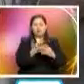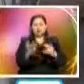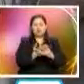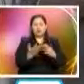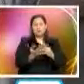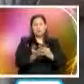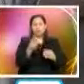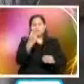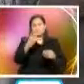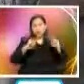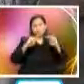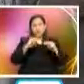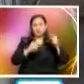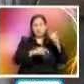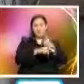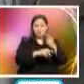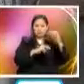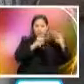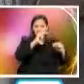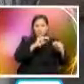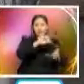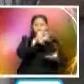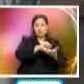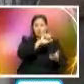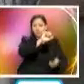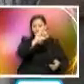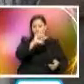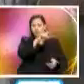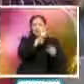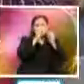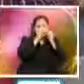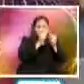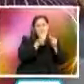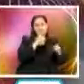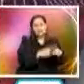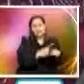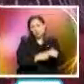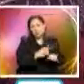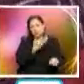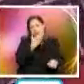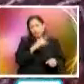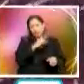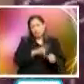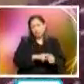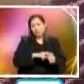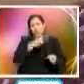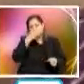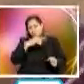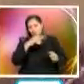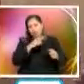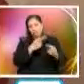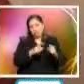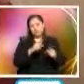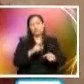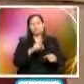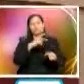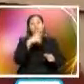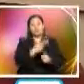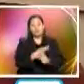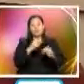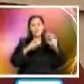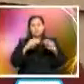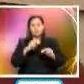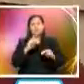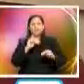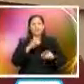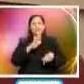3 niveles, ¿no? El primer nivel, que es el centro de salud, donde se atienden como enfermedades comunes, por decirlo de alguna forma. Un segundo nivel, donde hay